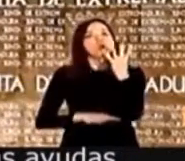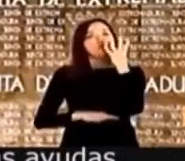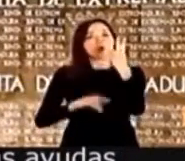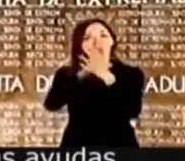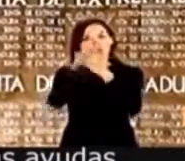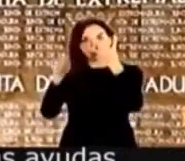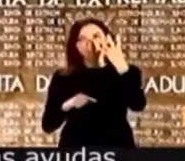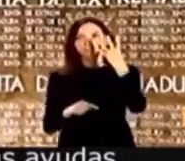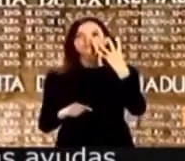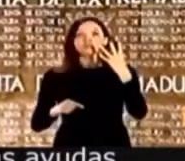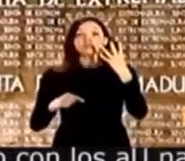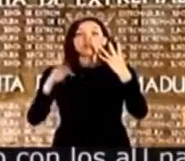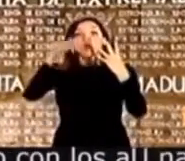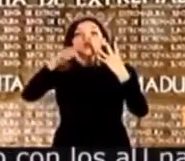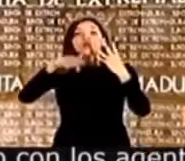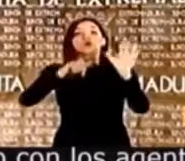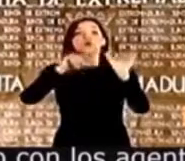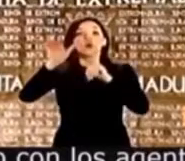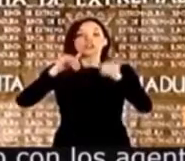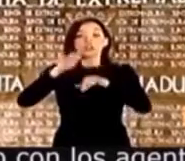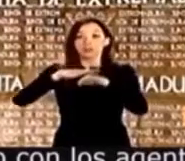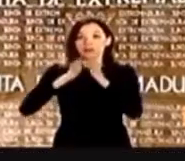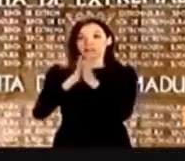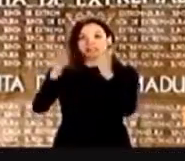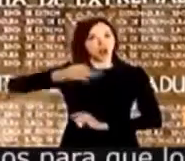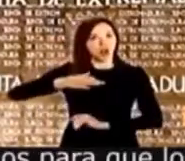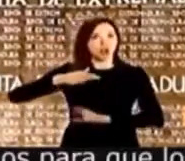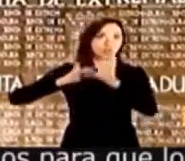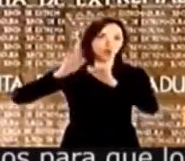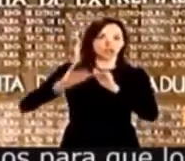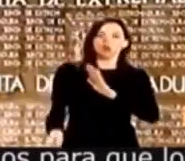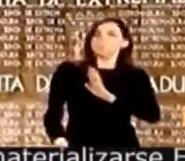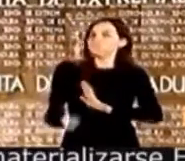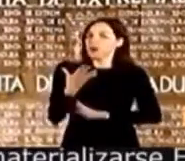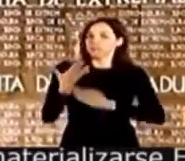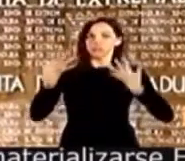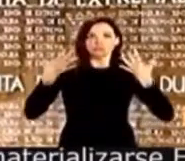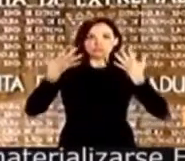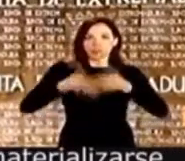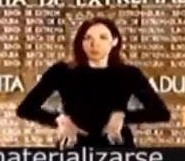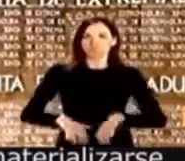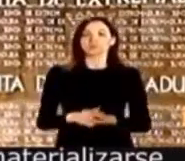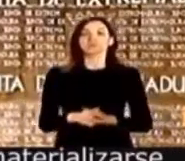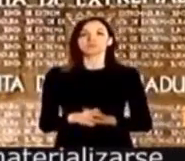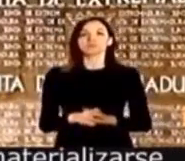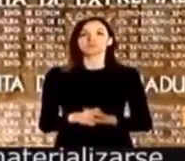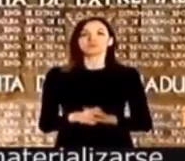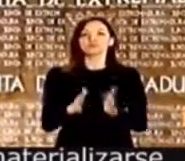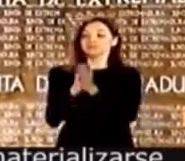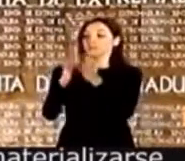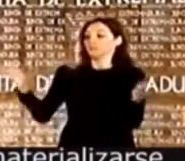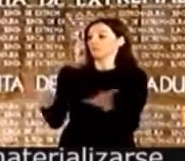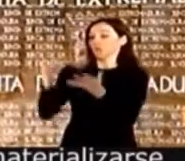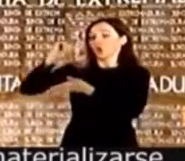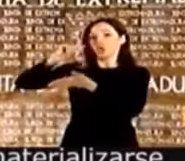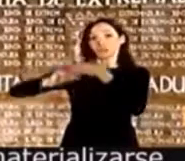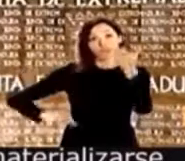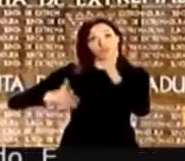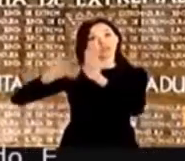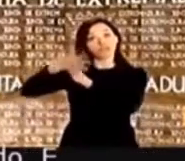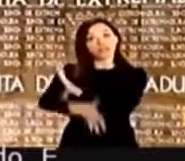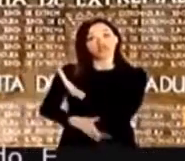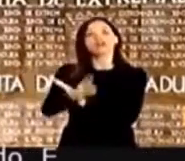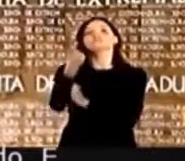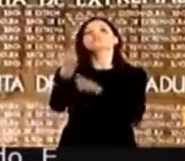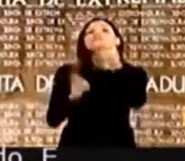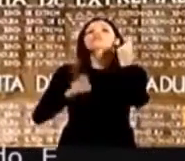traemos la convocatoria para el fomento de la contratación indefinida. El fomento de la contratación indefinida tiene una dotación presupuestaria